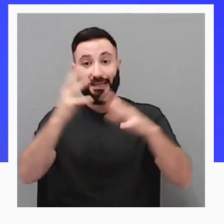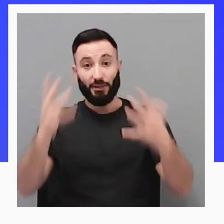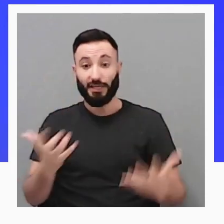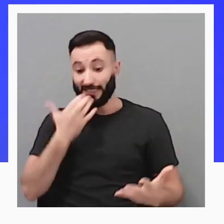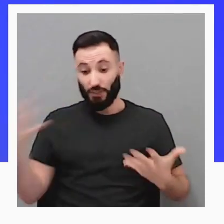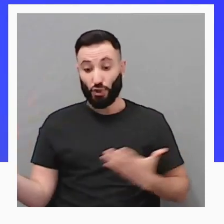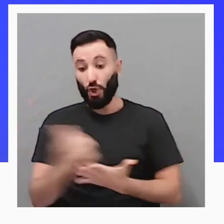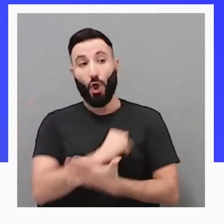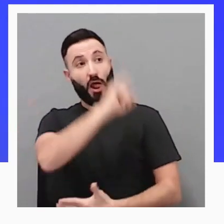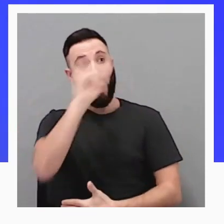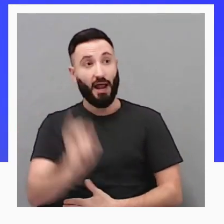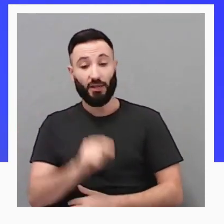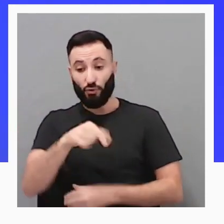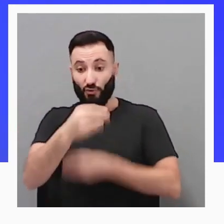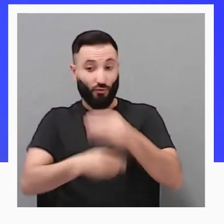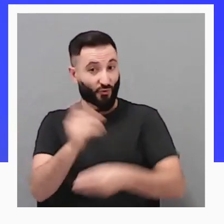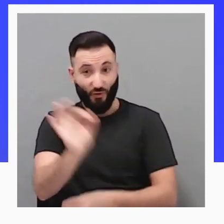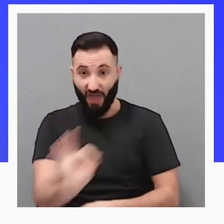esto y no lo haces,